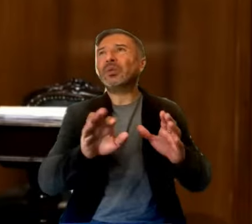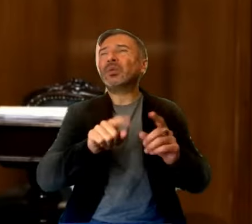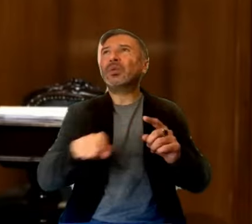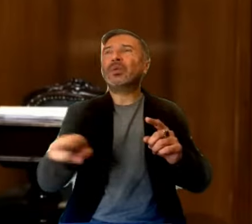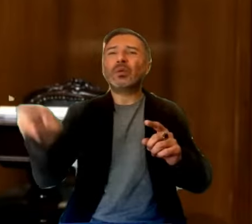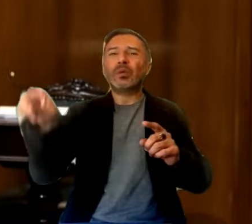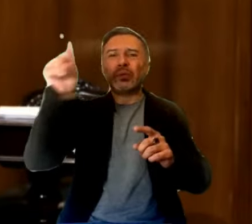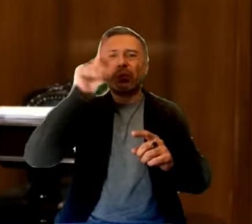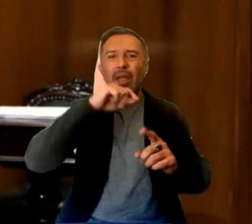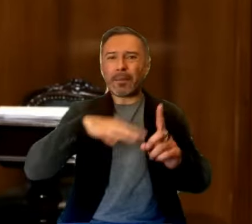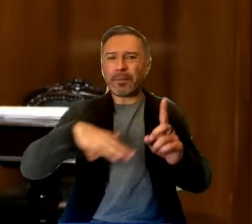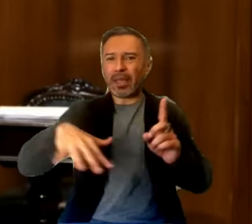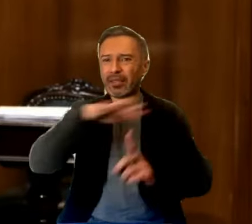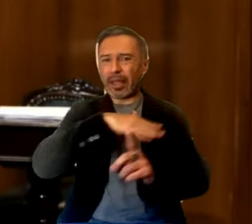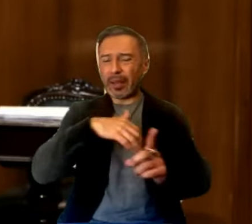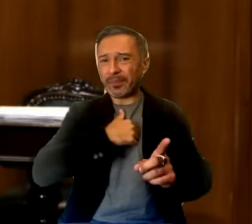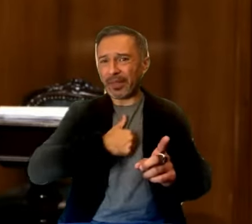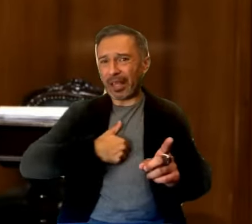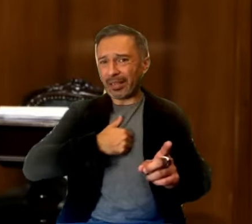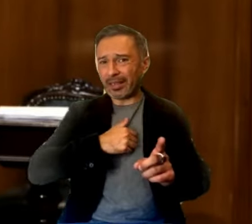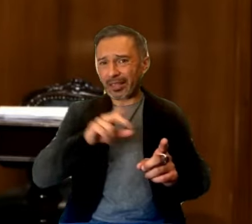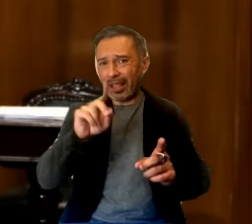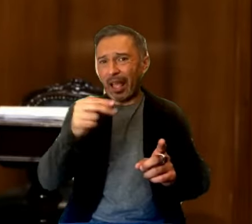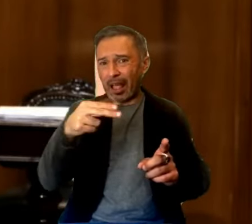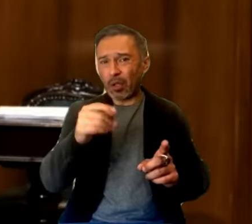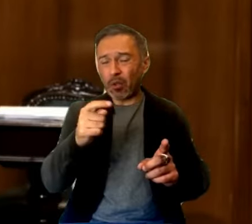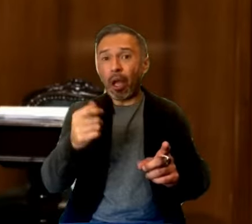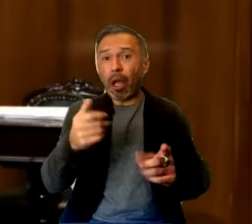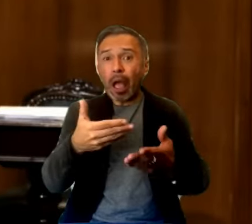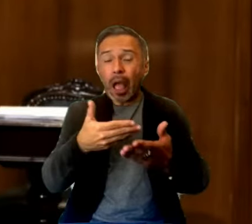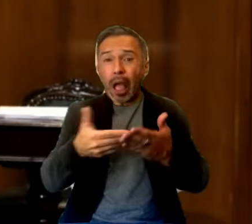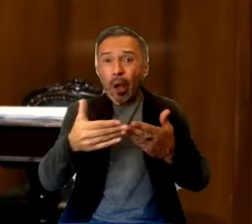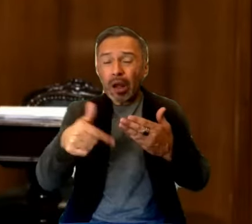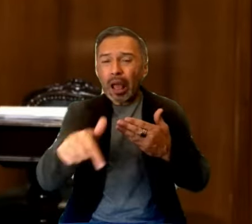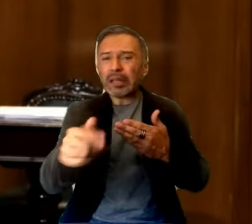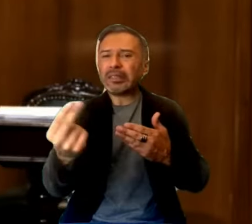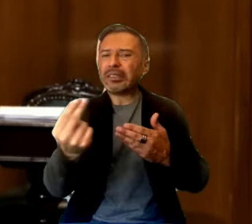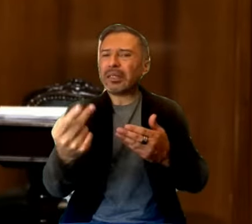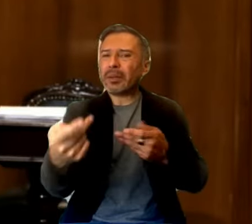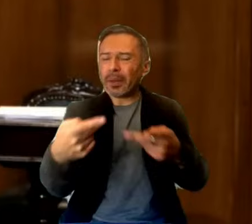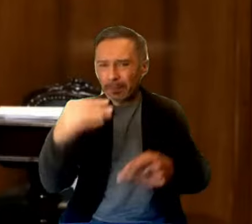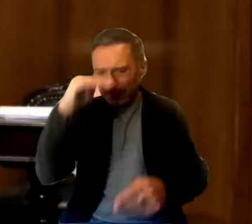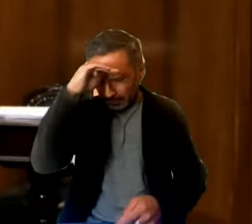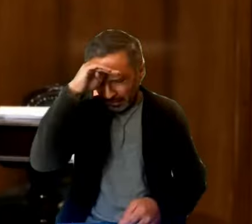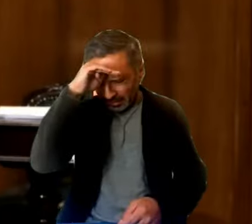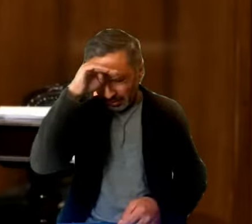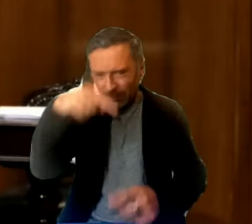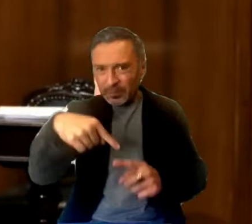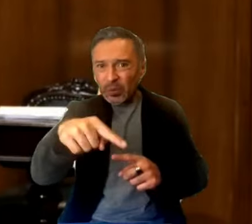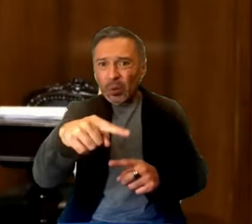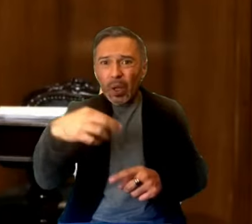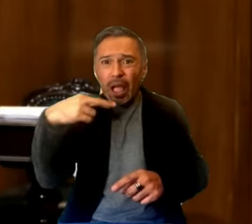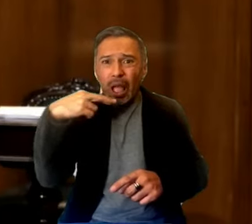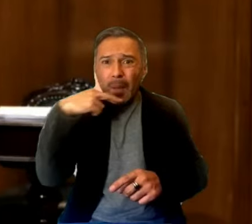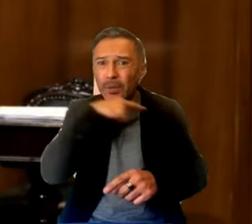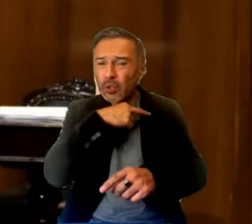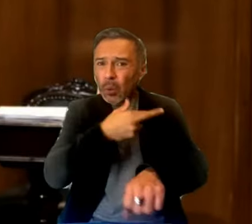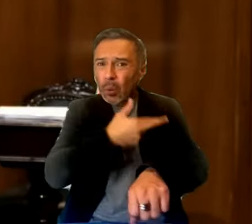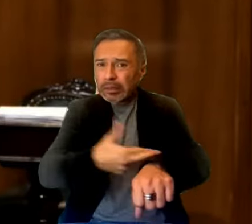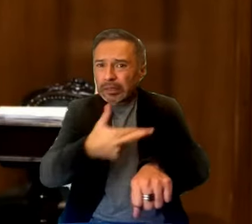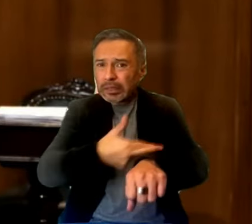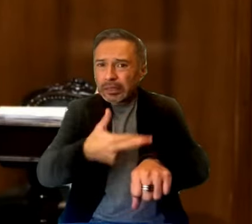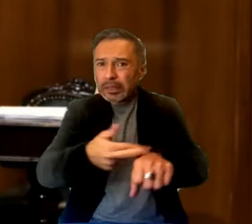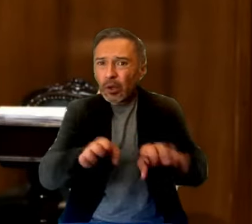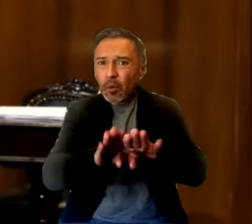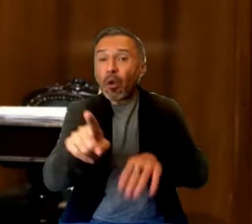hoy tenemos que hacer planes a corto, mediano y largo plazo. Todos los municipios que estén